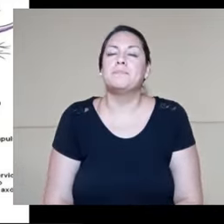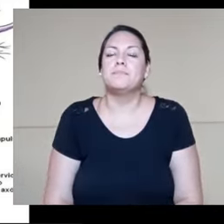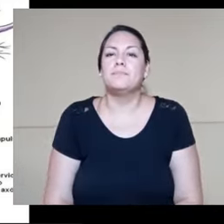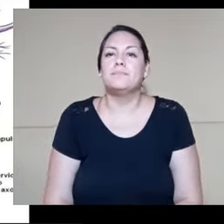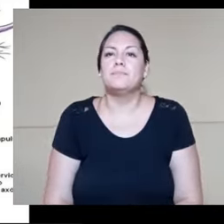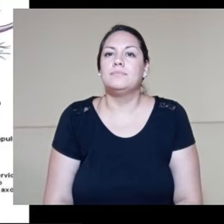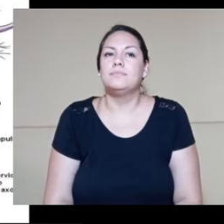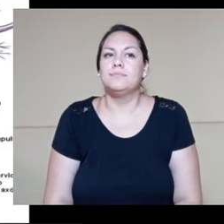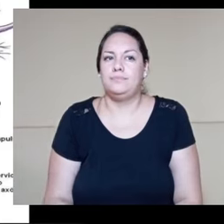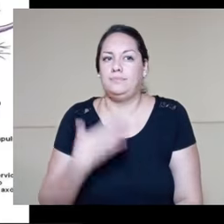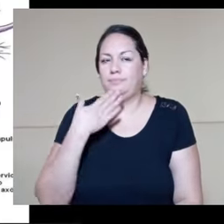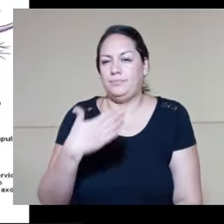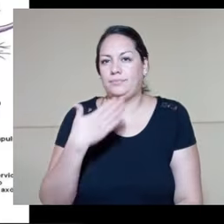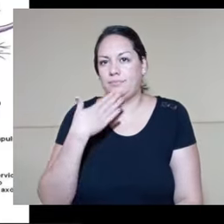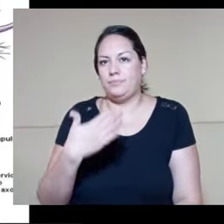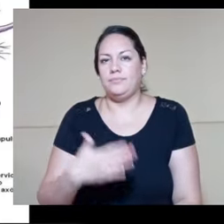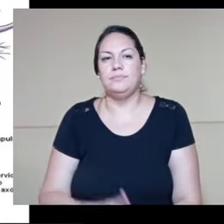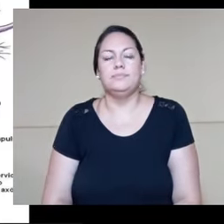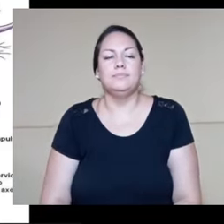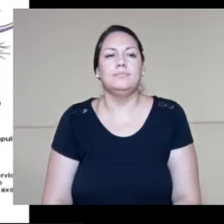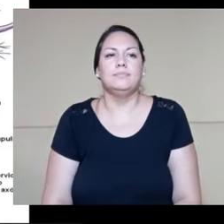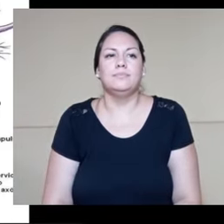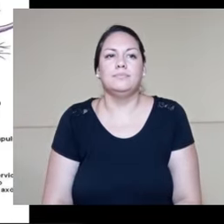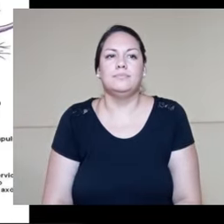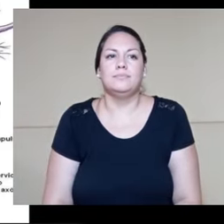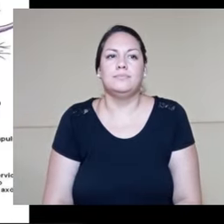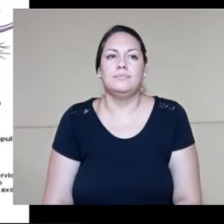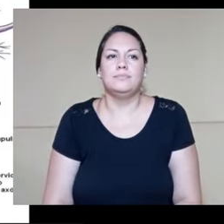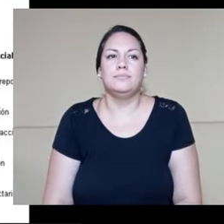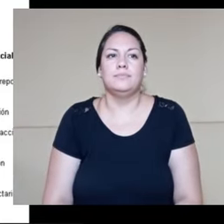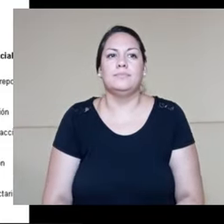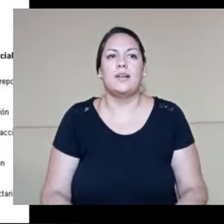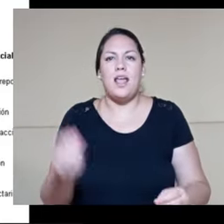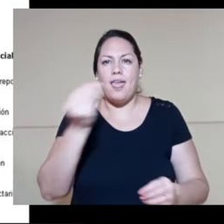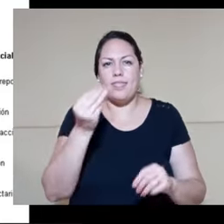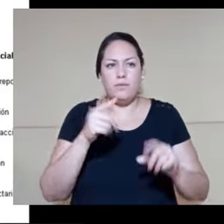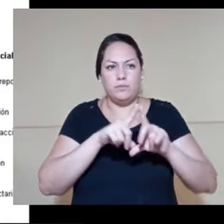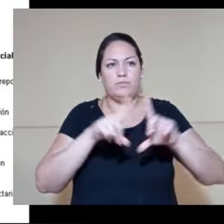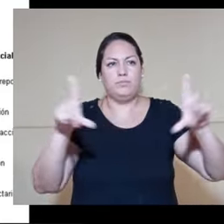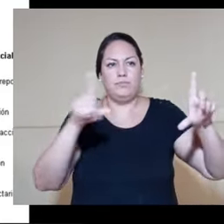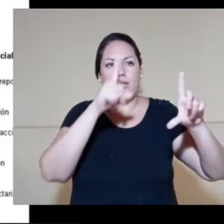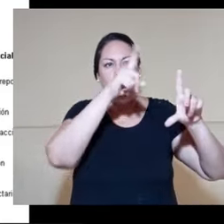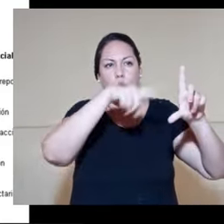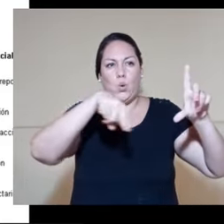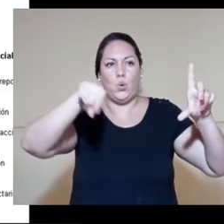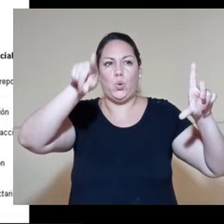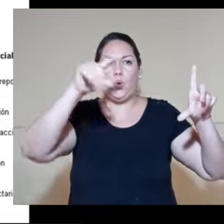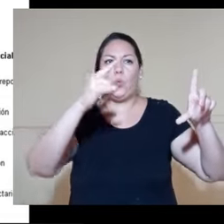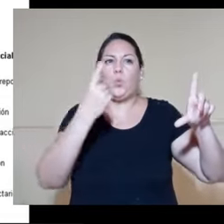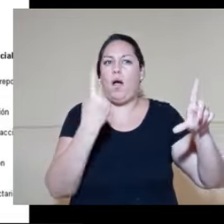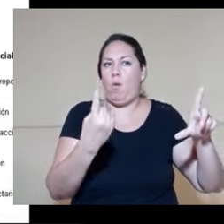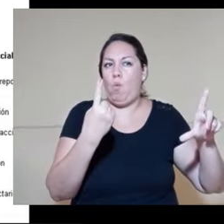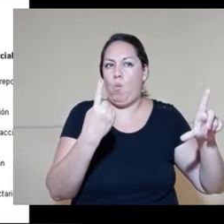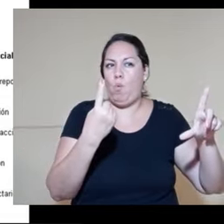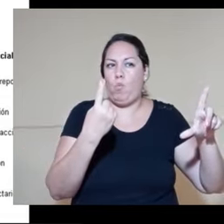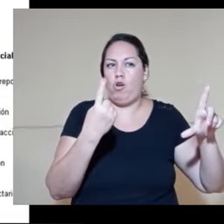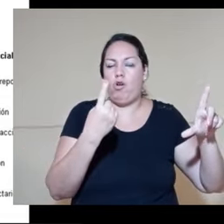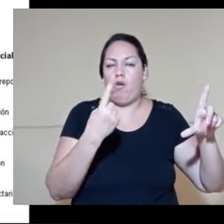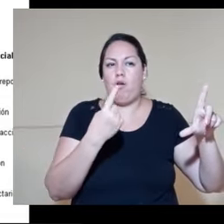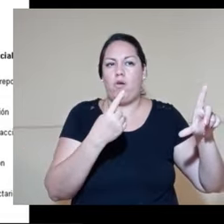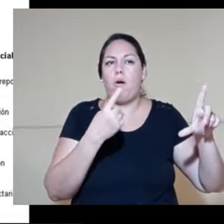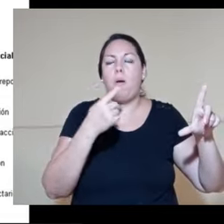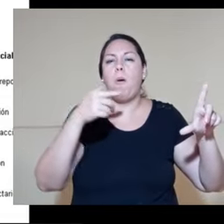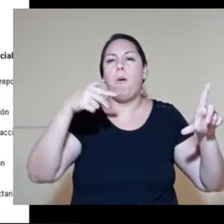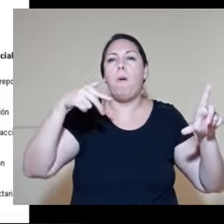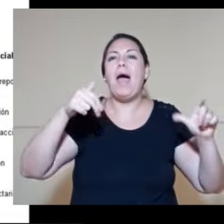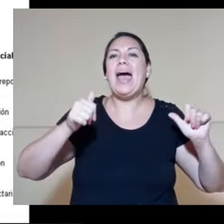¿Se entiende? Sí, bien, gracias. Sí, profe. Fíjense, acá en esta gráfica, las curvas, bueno, fíjense,